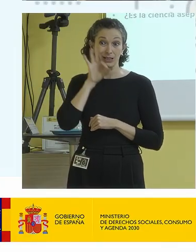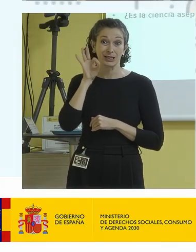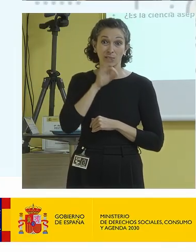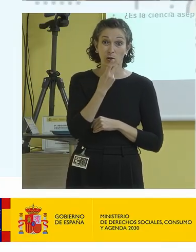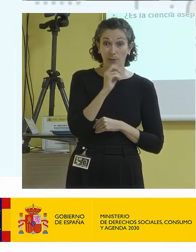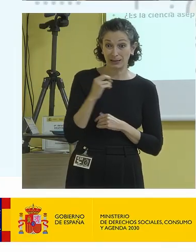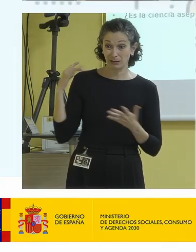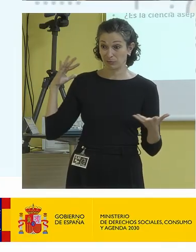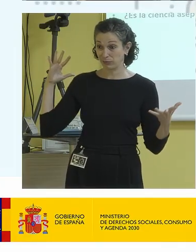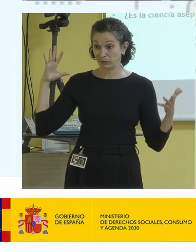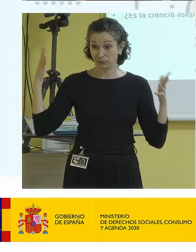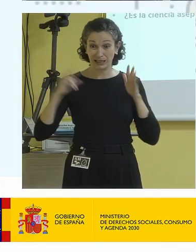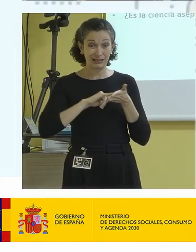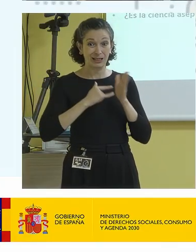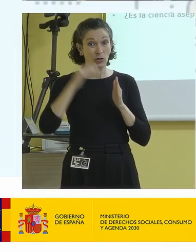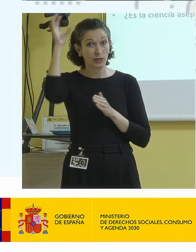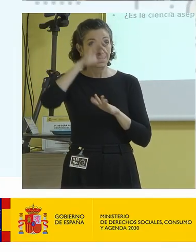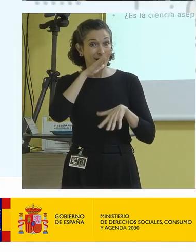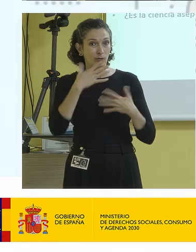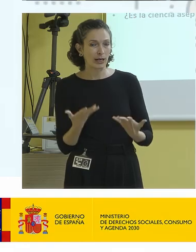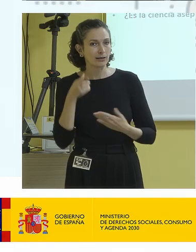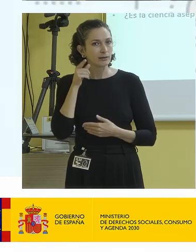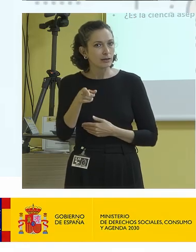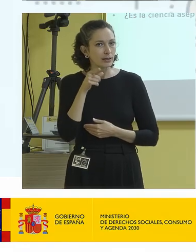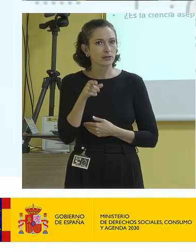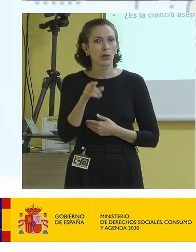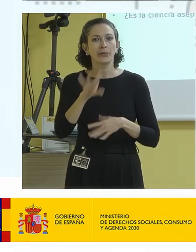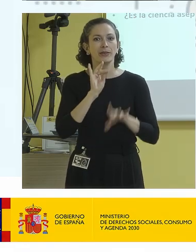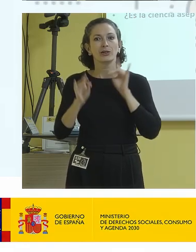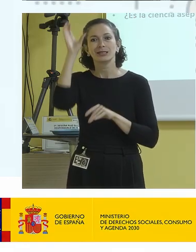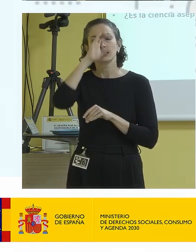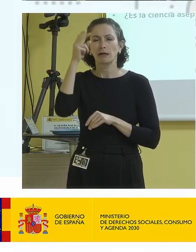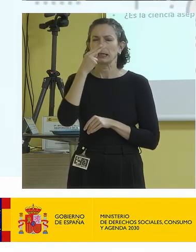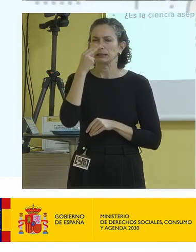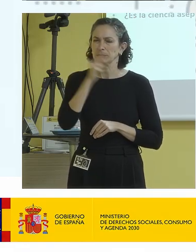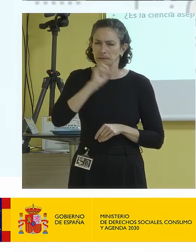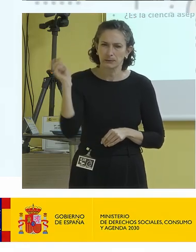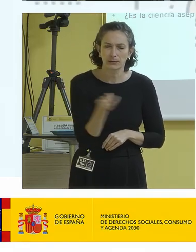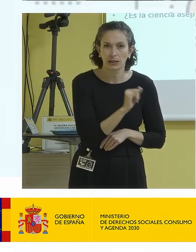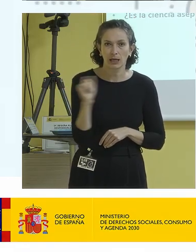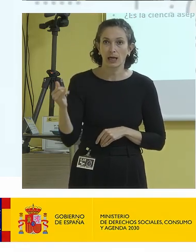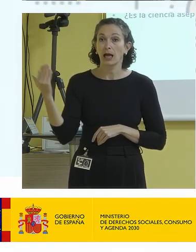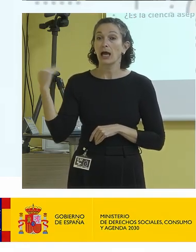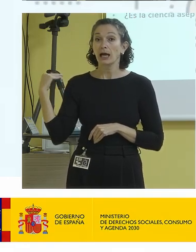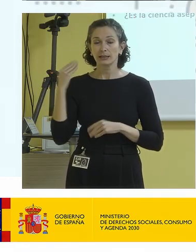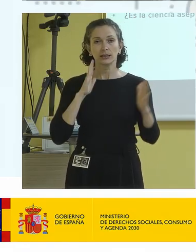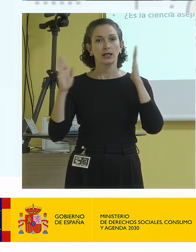tecnociencia actual, en el cual hay muchos intereses dentro de las decisiones científicas. En la época de la Big Science, en los